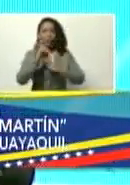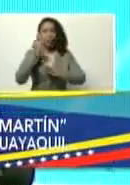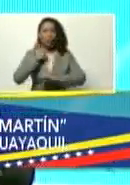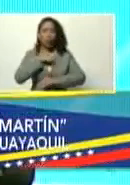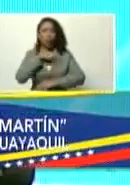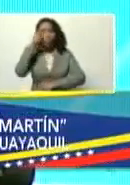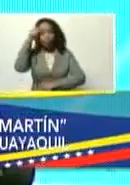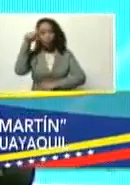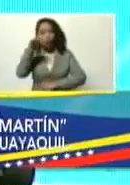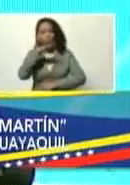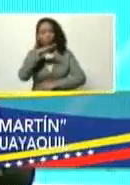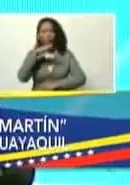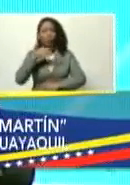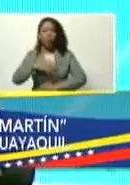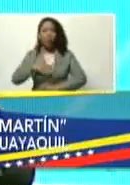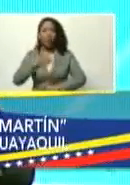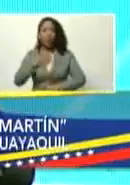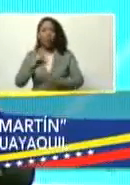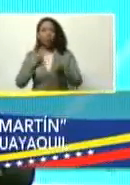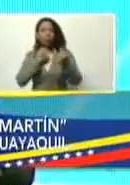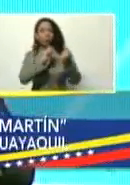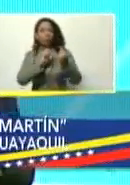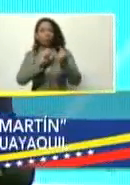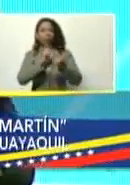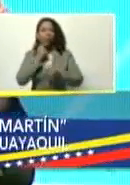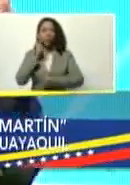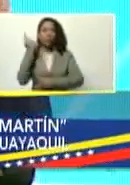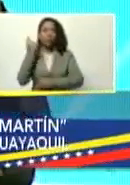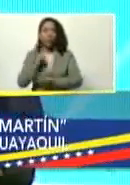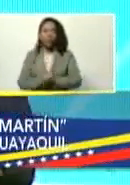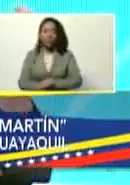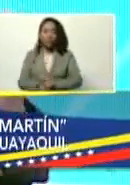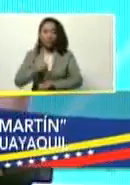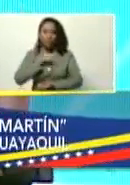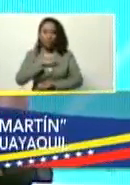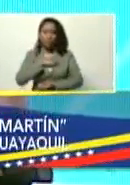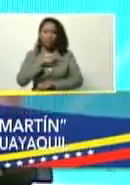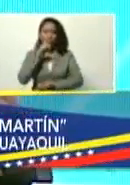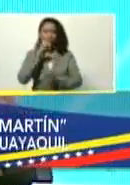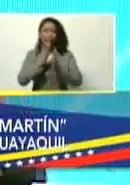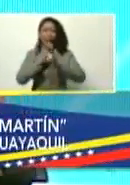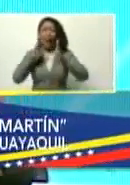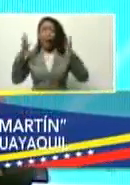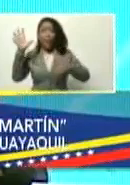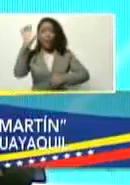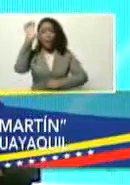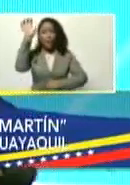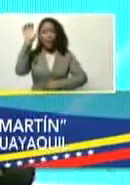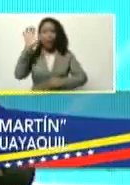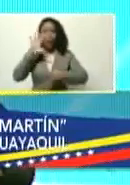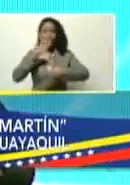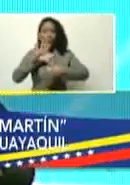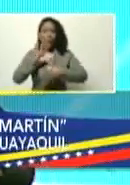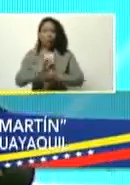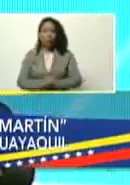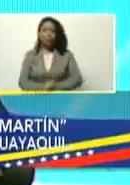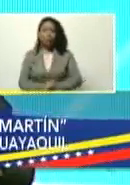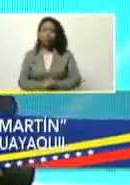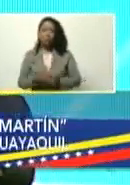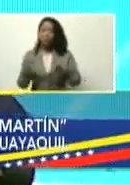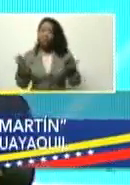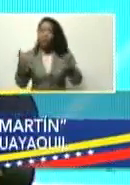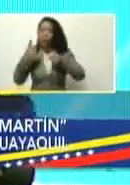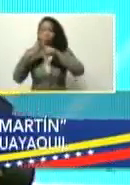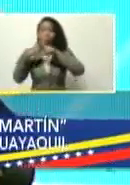nuestros pueblos, lo podamos discutir, decía él, nosotros como una gran nación americana y